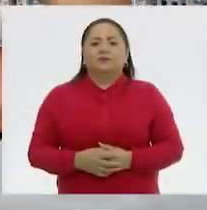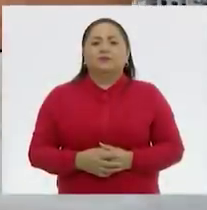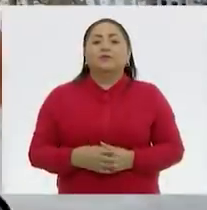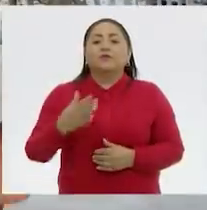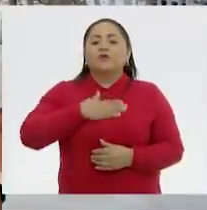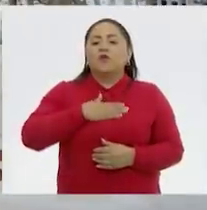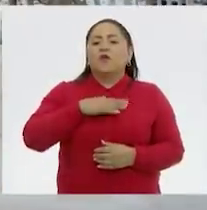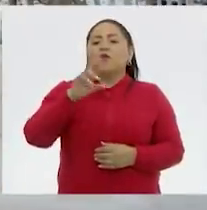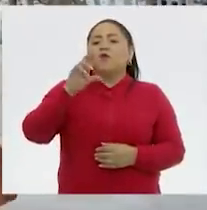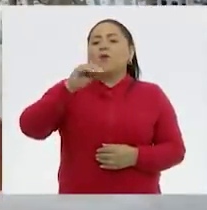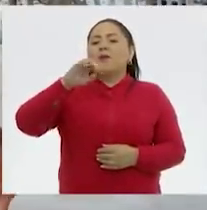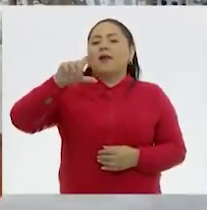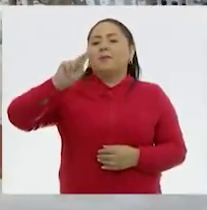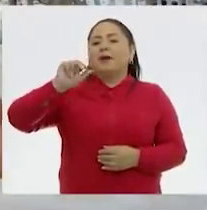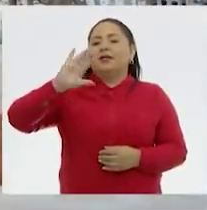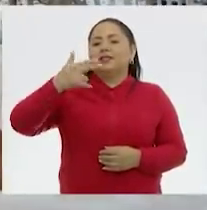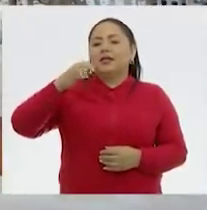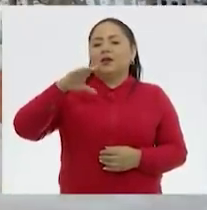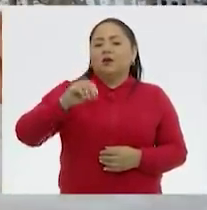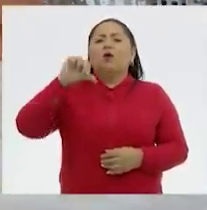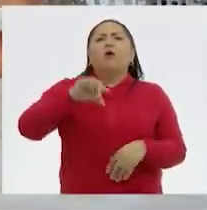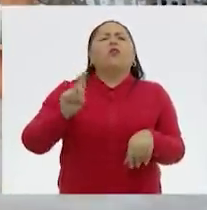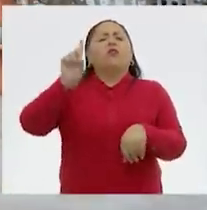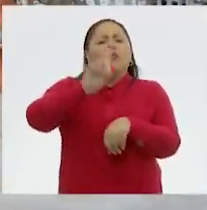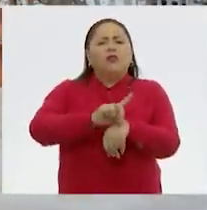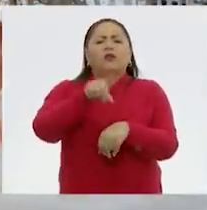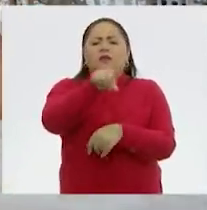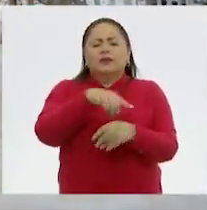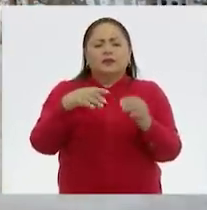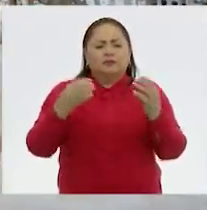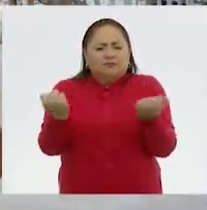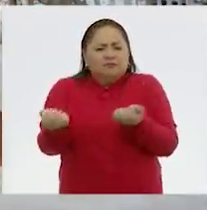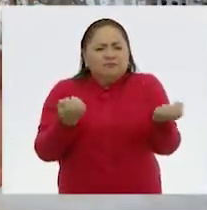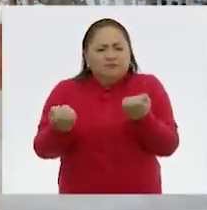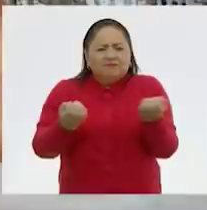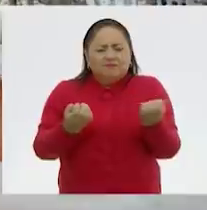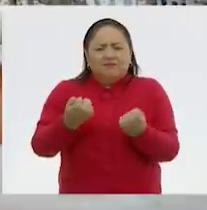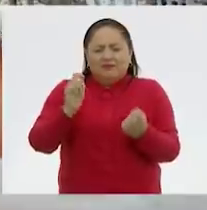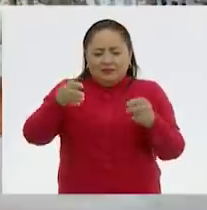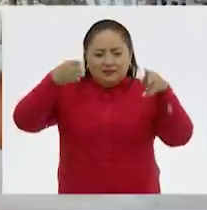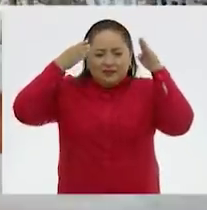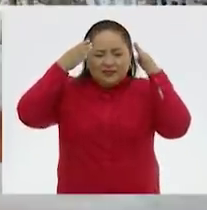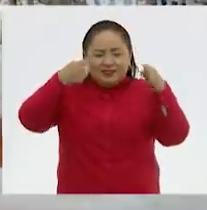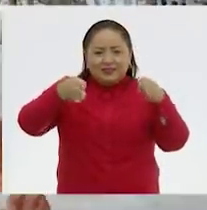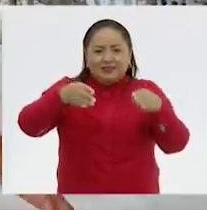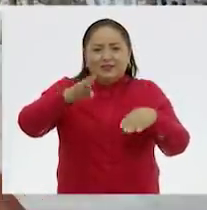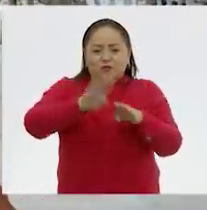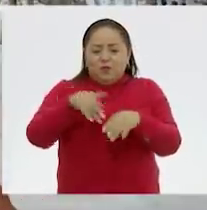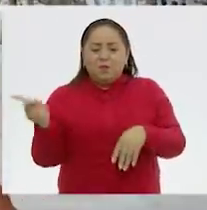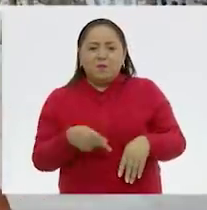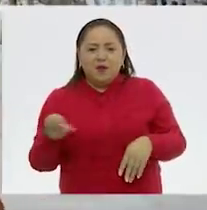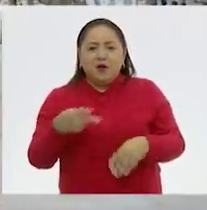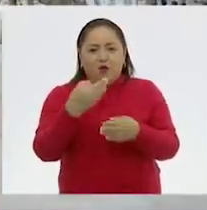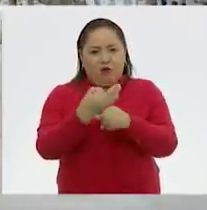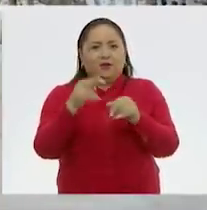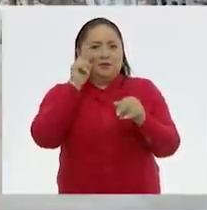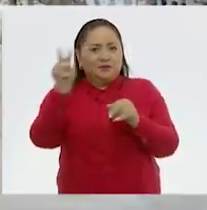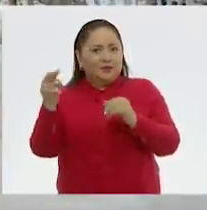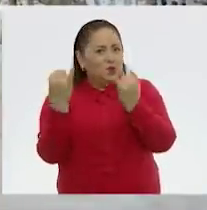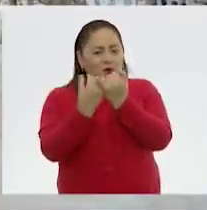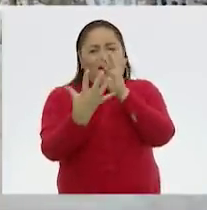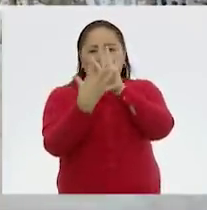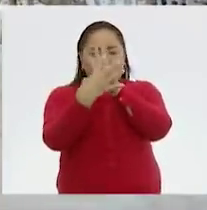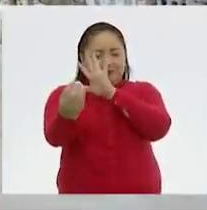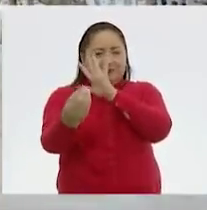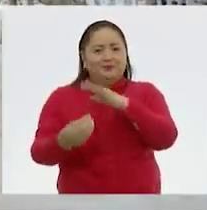Yo soy Rommel Pacheco y el día de hoy vamos a hacer una rutina enfocada en las piernas. Comencemos